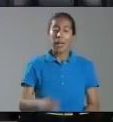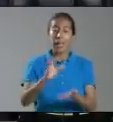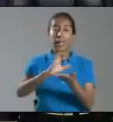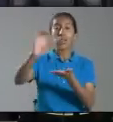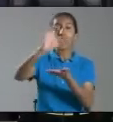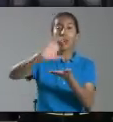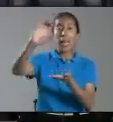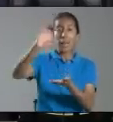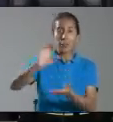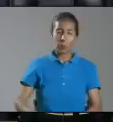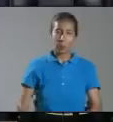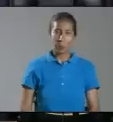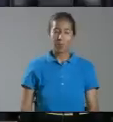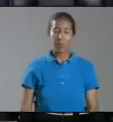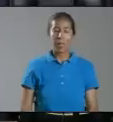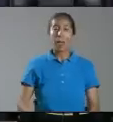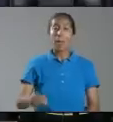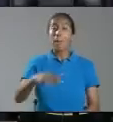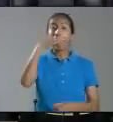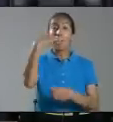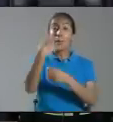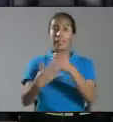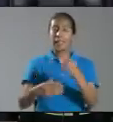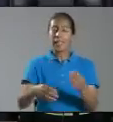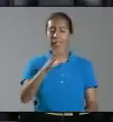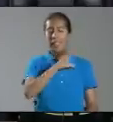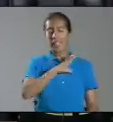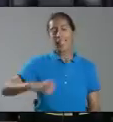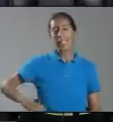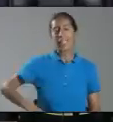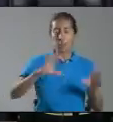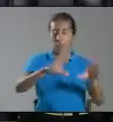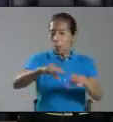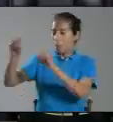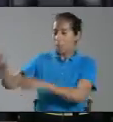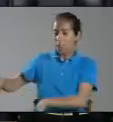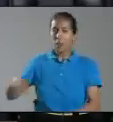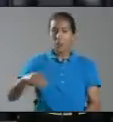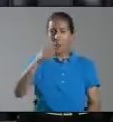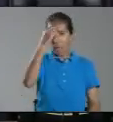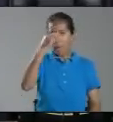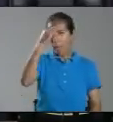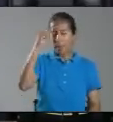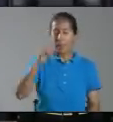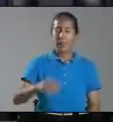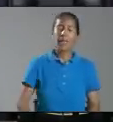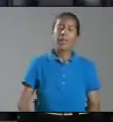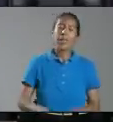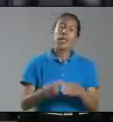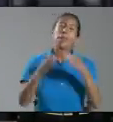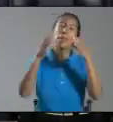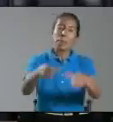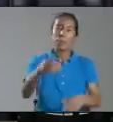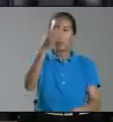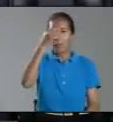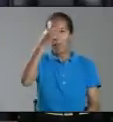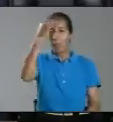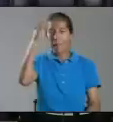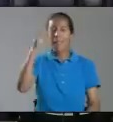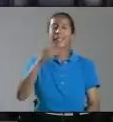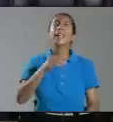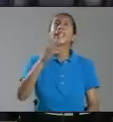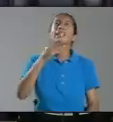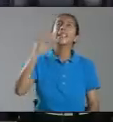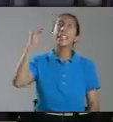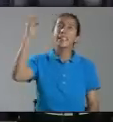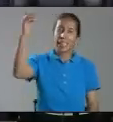Pero la sangre de Cristo me quitó eso y me puso la marca del Señor. Y a usted también, y una tau me van a poner. Pero bueno, pero ¿por qué